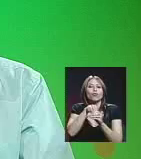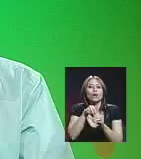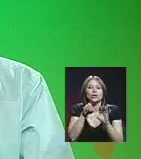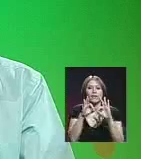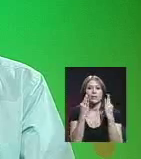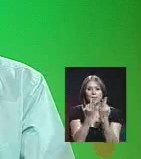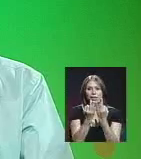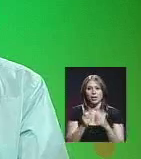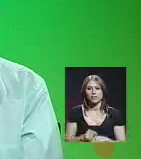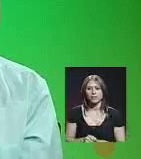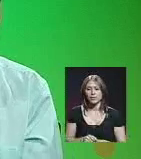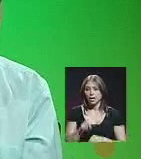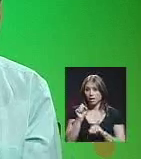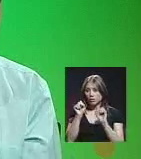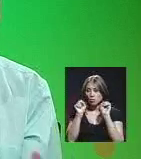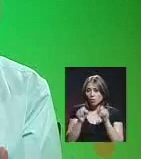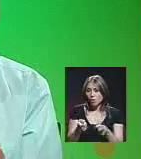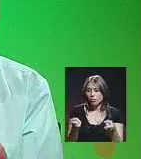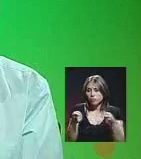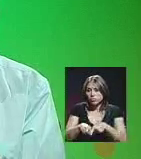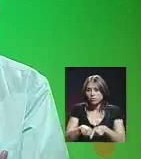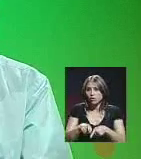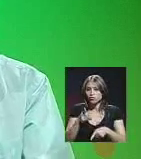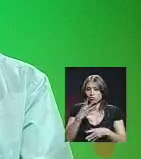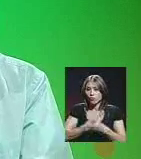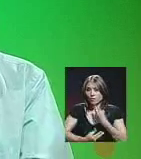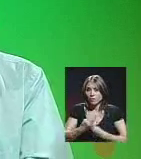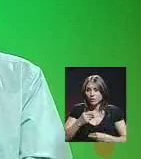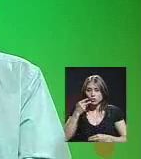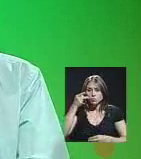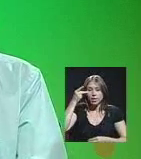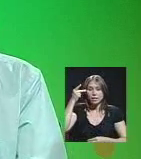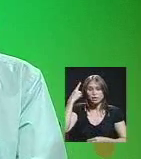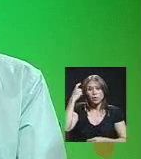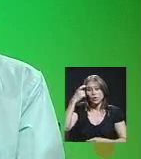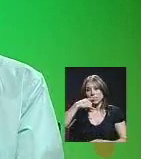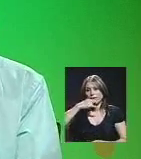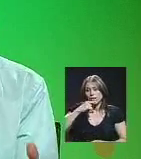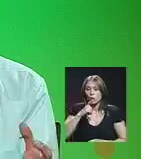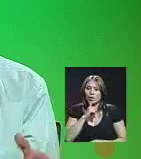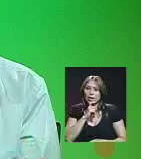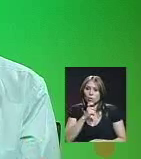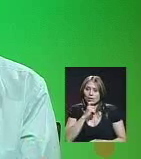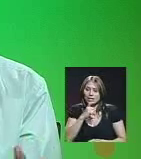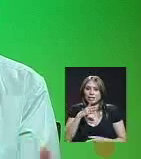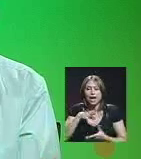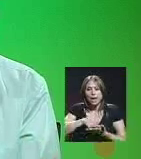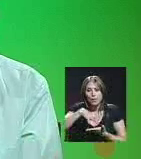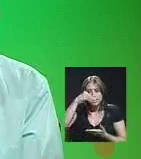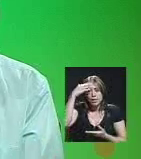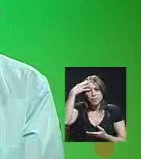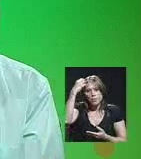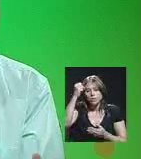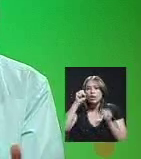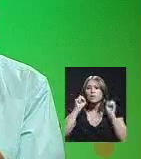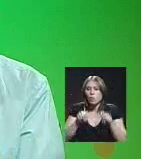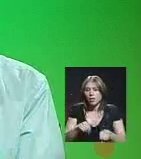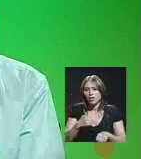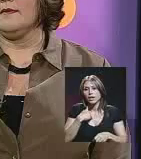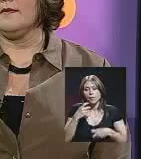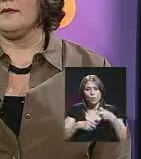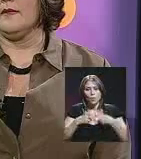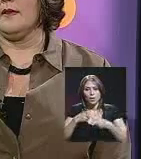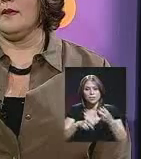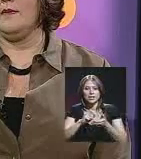hasta cierto punto provocar sufrimiento en los papás, porque un niño que le cuesta aprender, que le cuesta memorizar, puede tener los problemas en